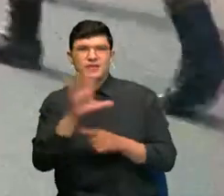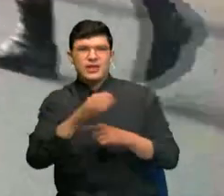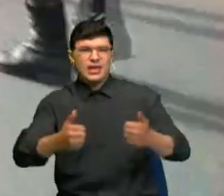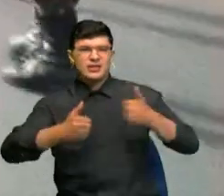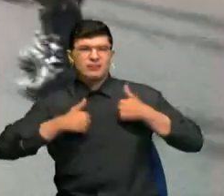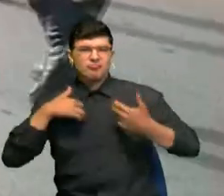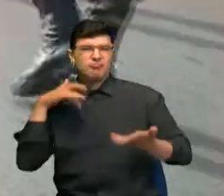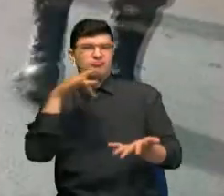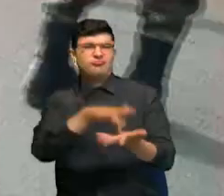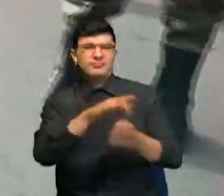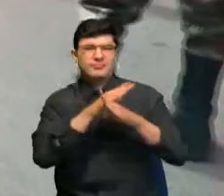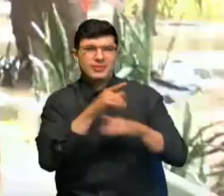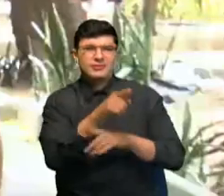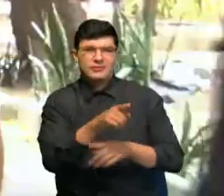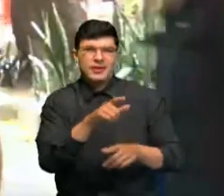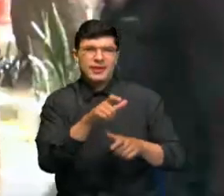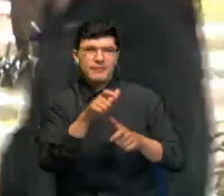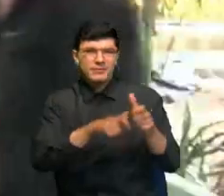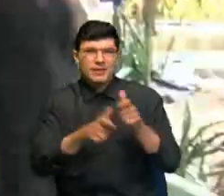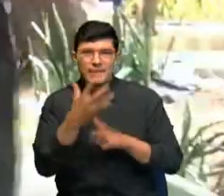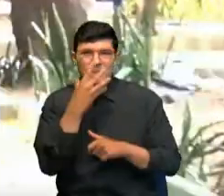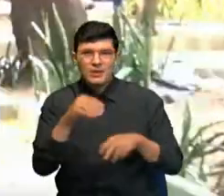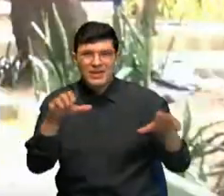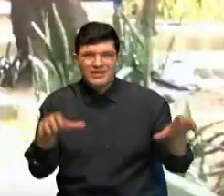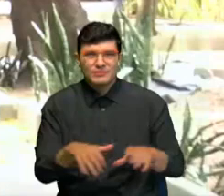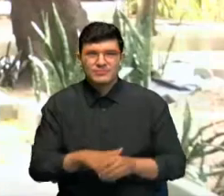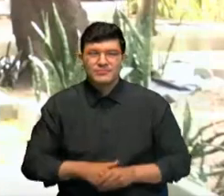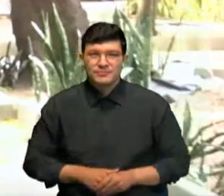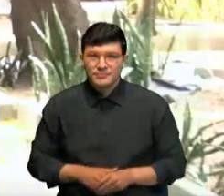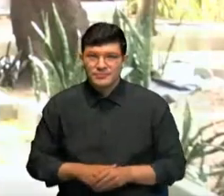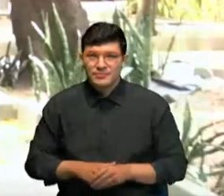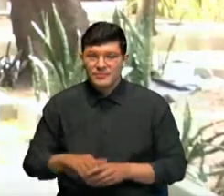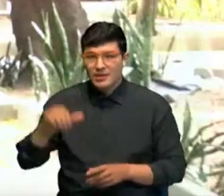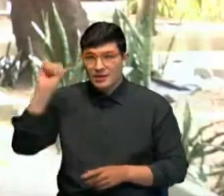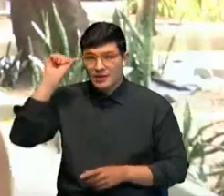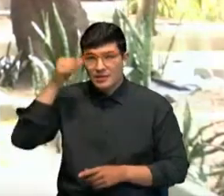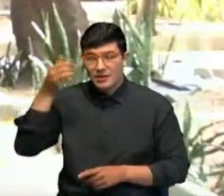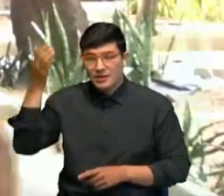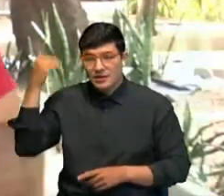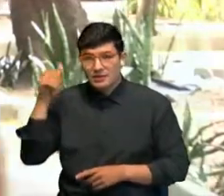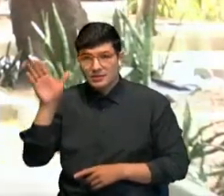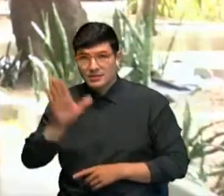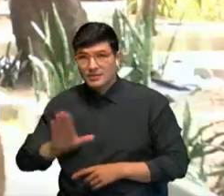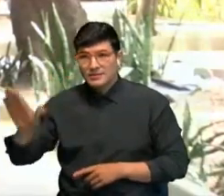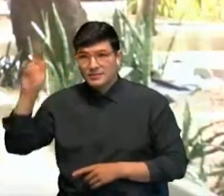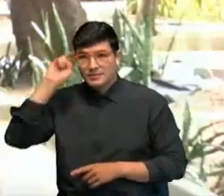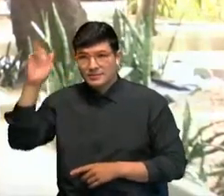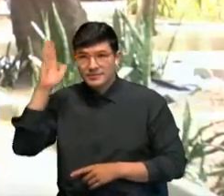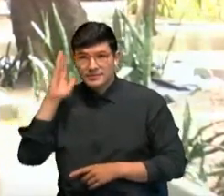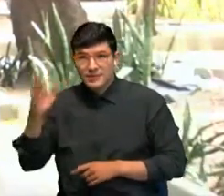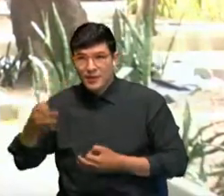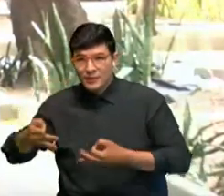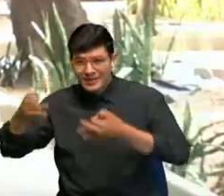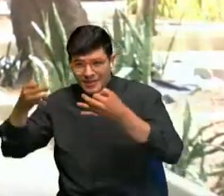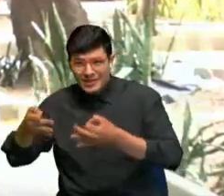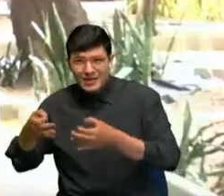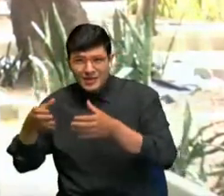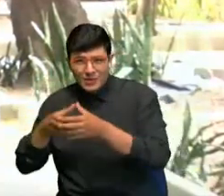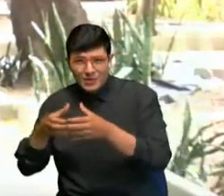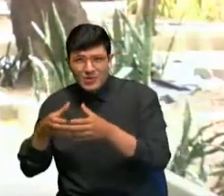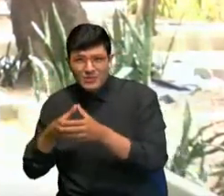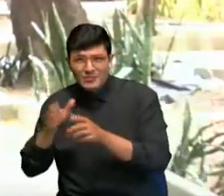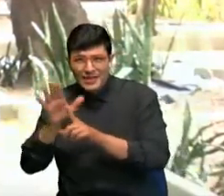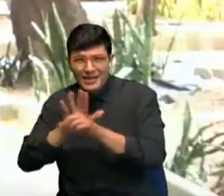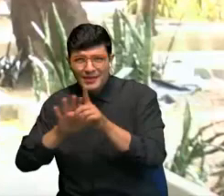encuentren estas disidencias recordemos que el norte de santander luego de esta oficialización dada por algunos ex comandantes